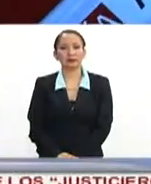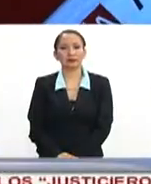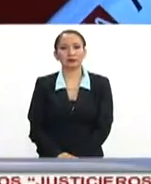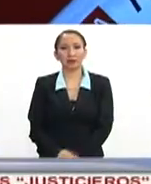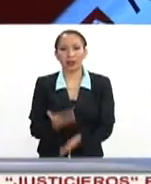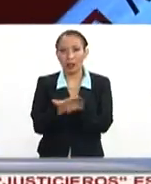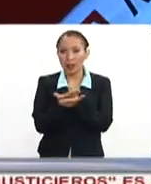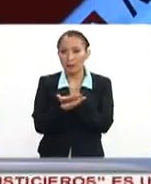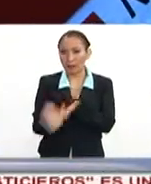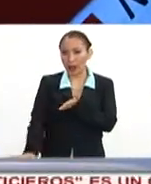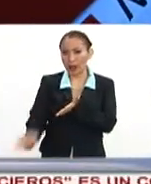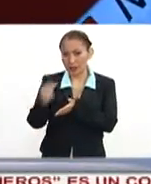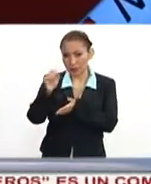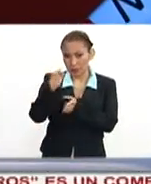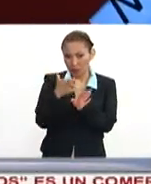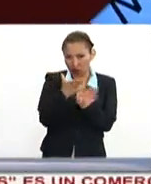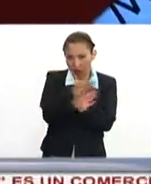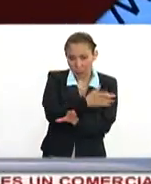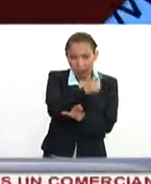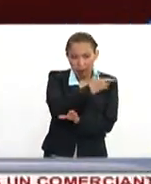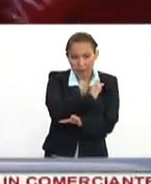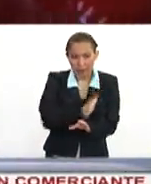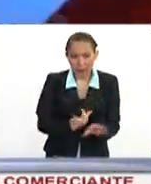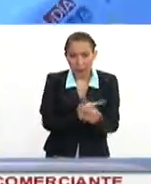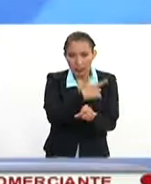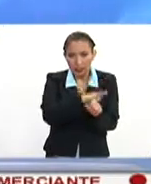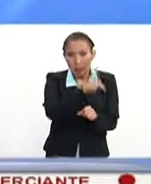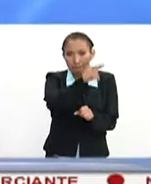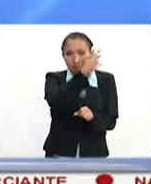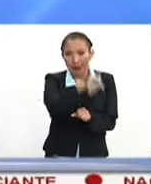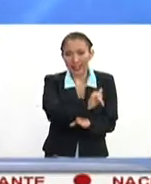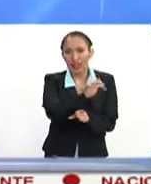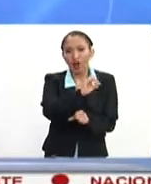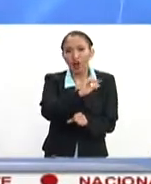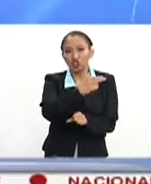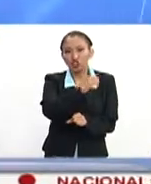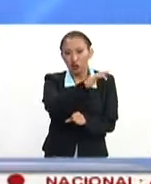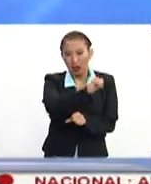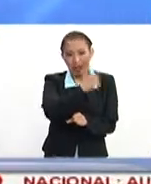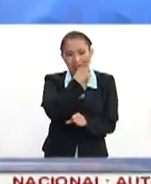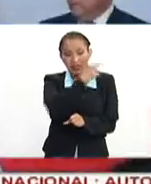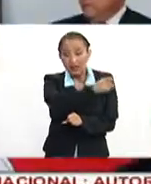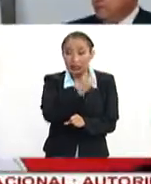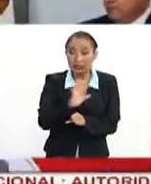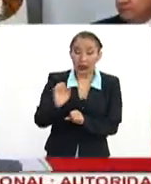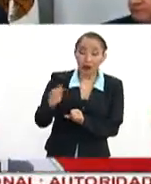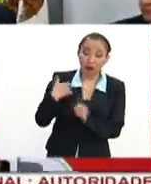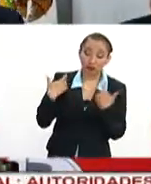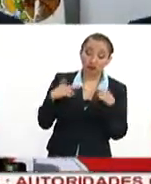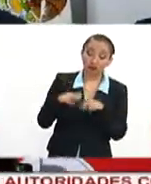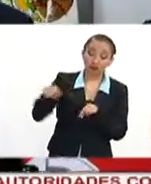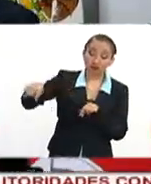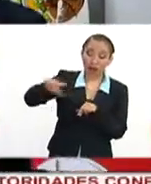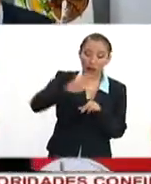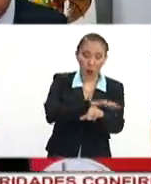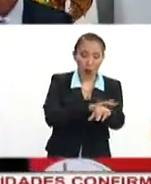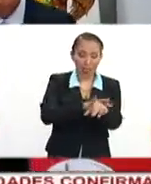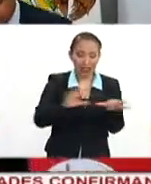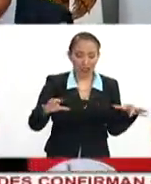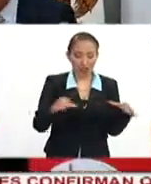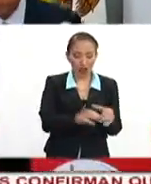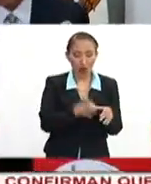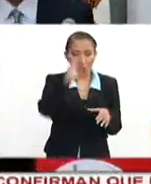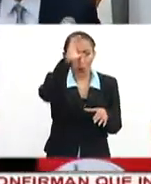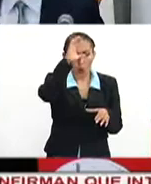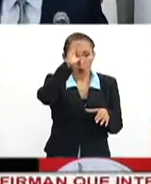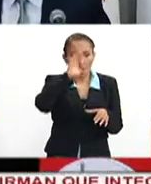Por su parte, y anticipándose esta situación, el presidente nacional del PRI, Enrique Ochoa Reza, informó que con la representación de la coalición por un